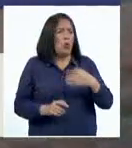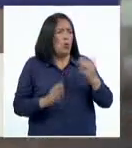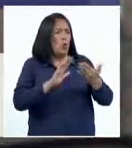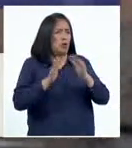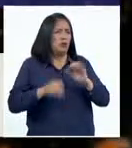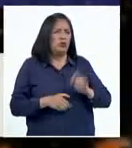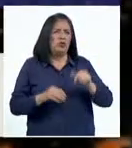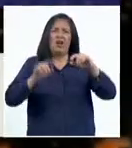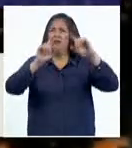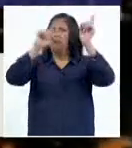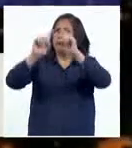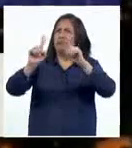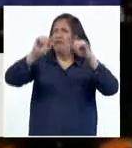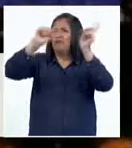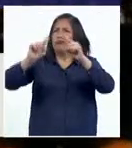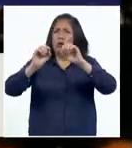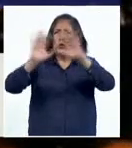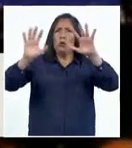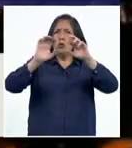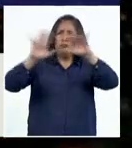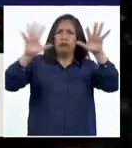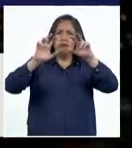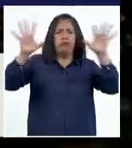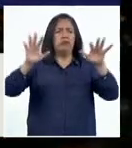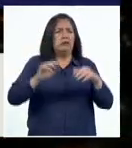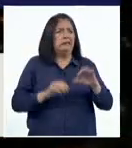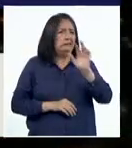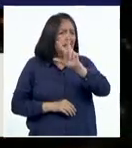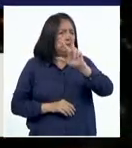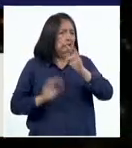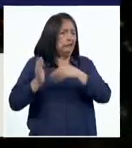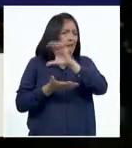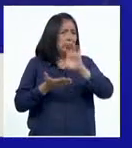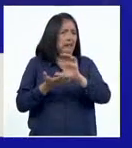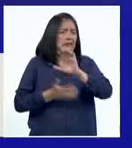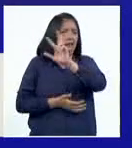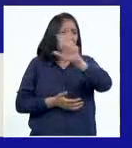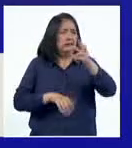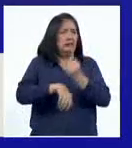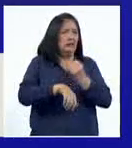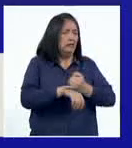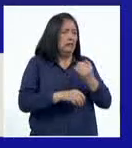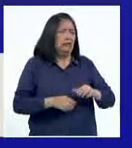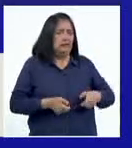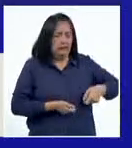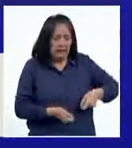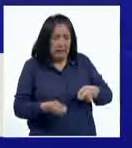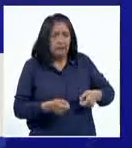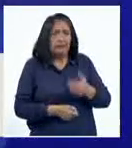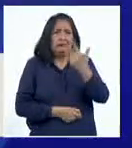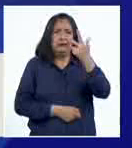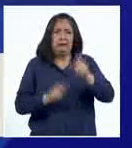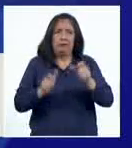rayos iluminaron el cielo de la capital de las 33 iglesias. Mientras en el campo, fueron tres personas las que